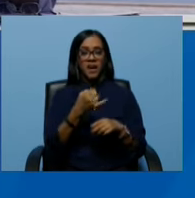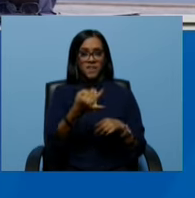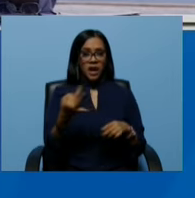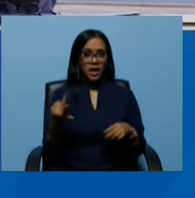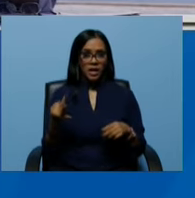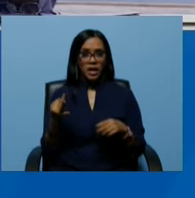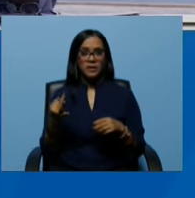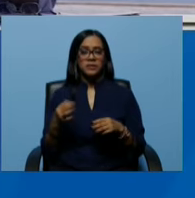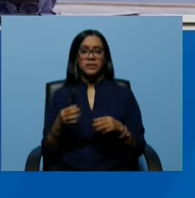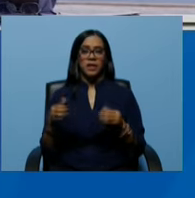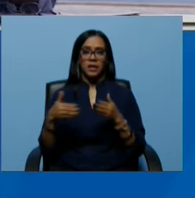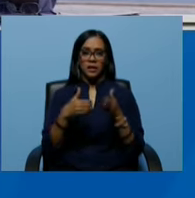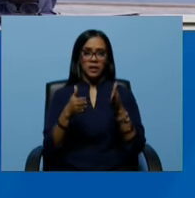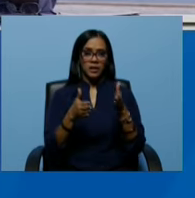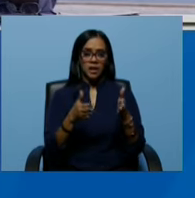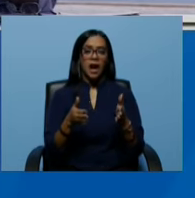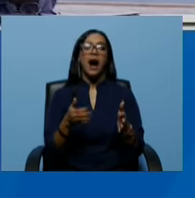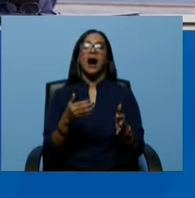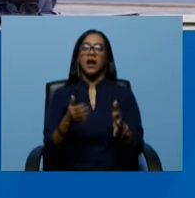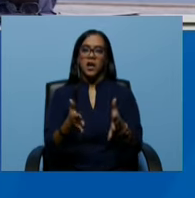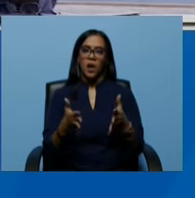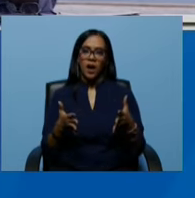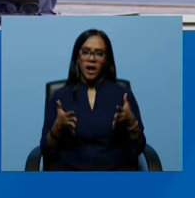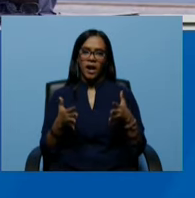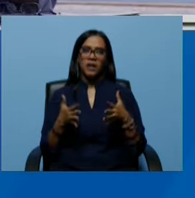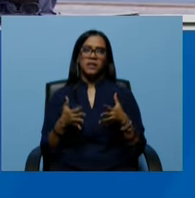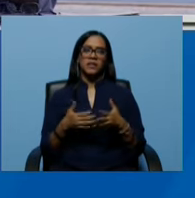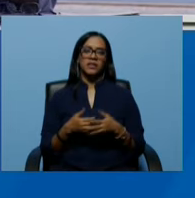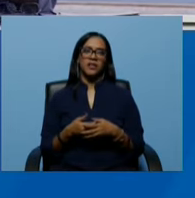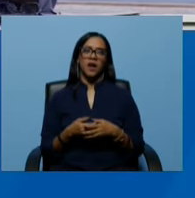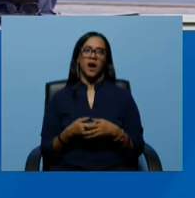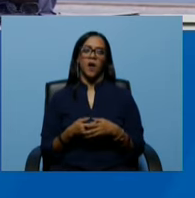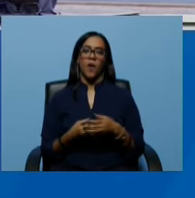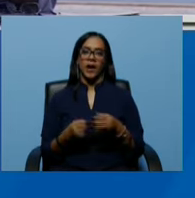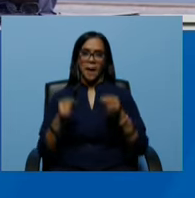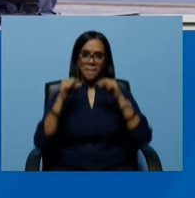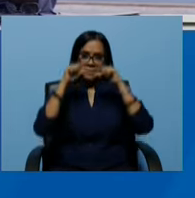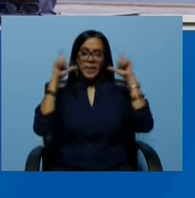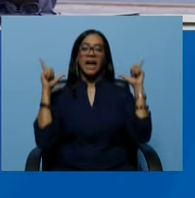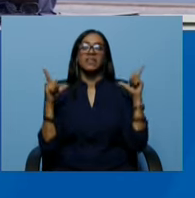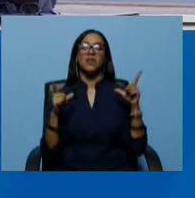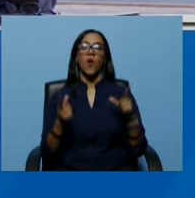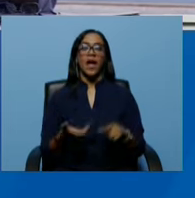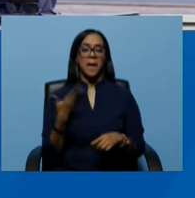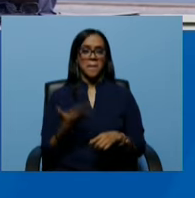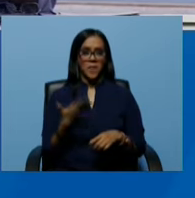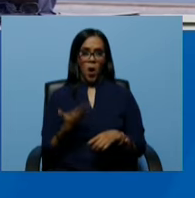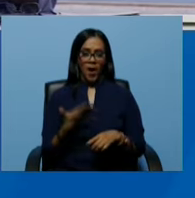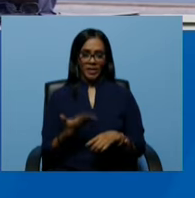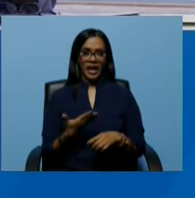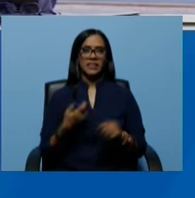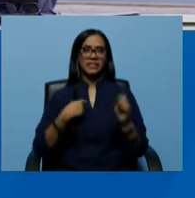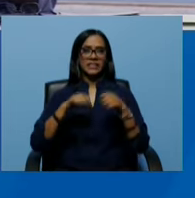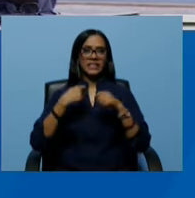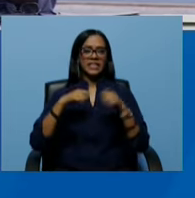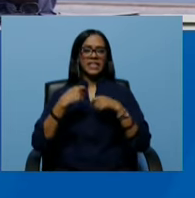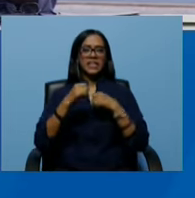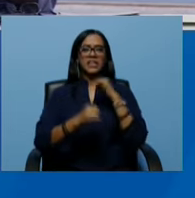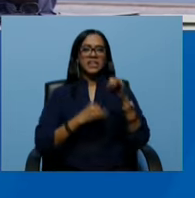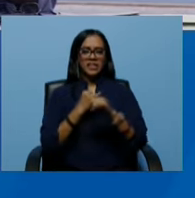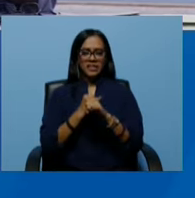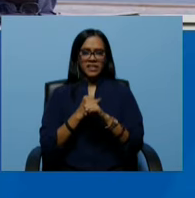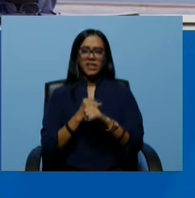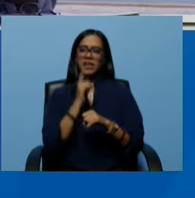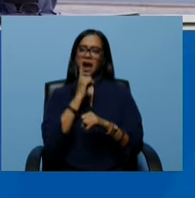agropecuarias han logrado un impacto sumamente importante de exportación del